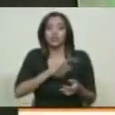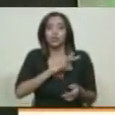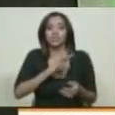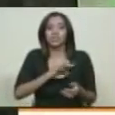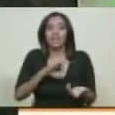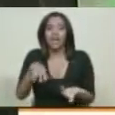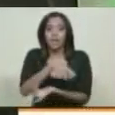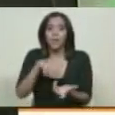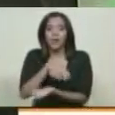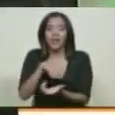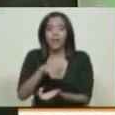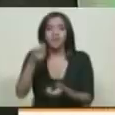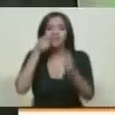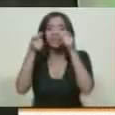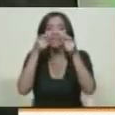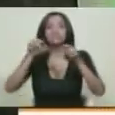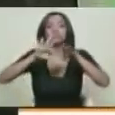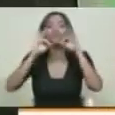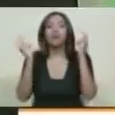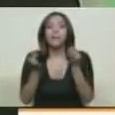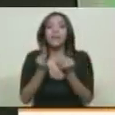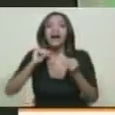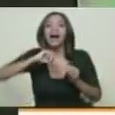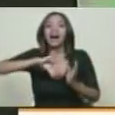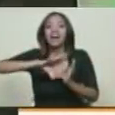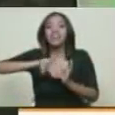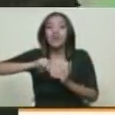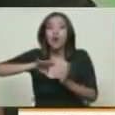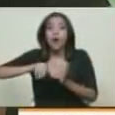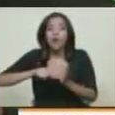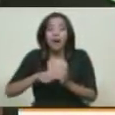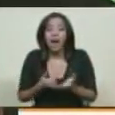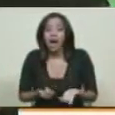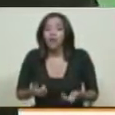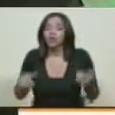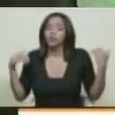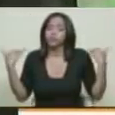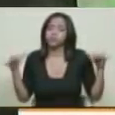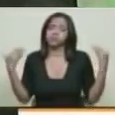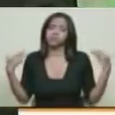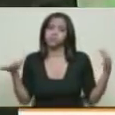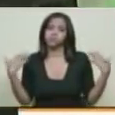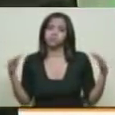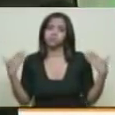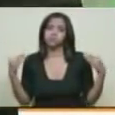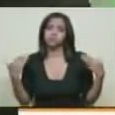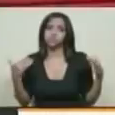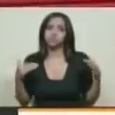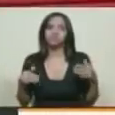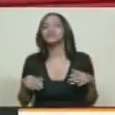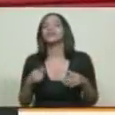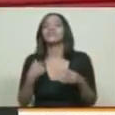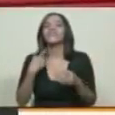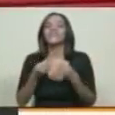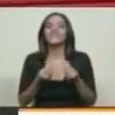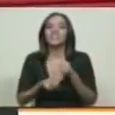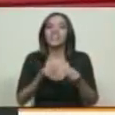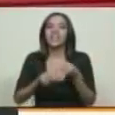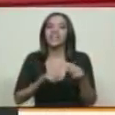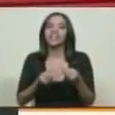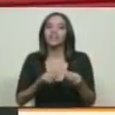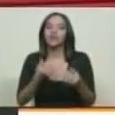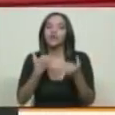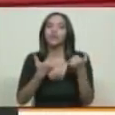fiscales, que su familia ha robado al correo argentino, vienen de ser indultados durante los